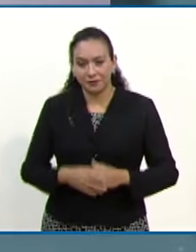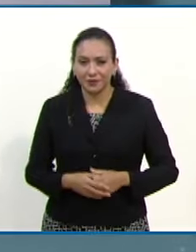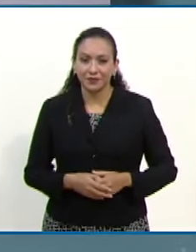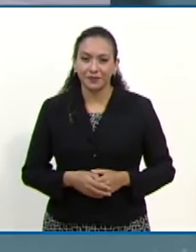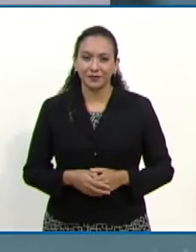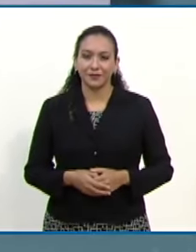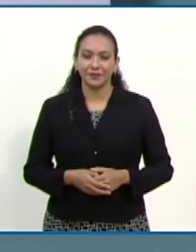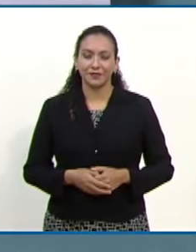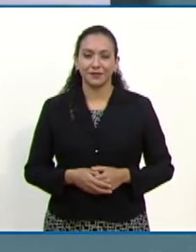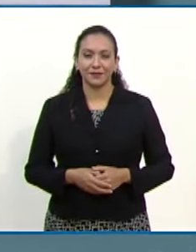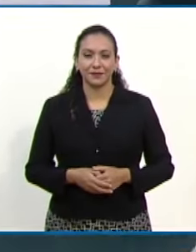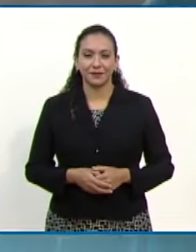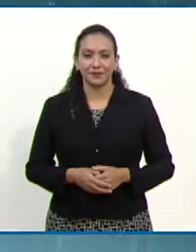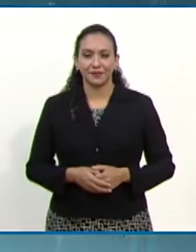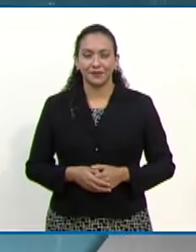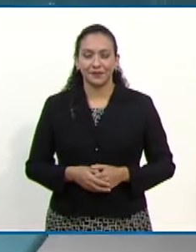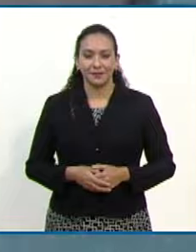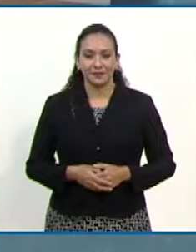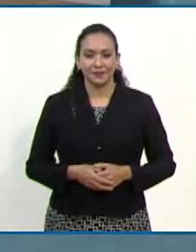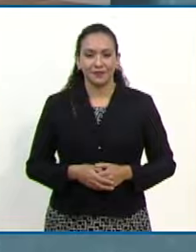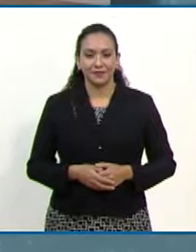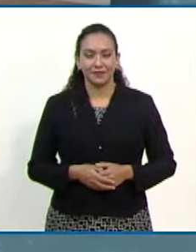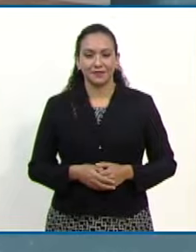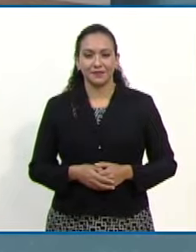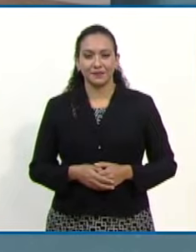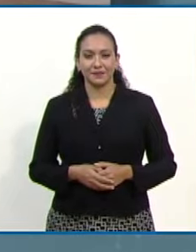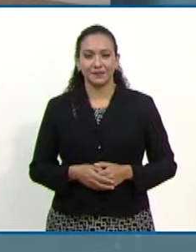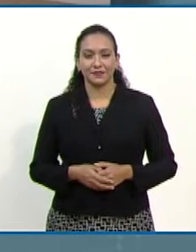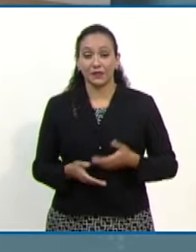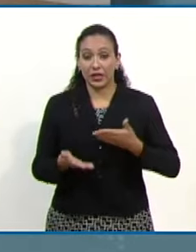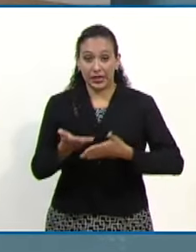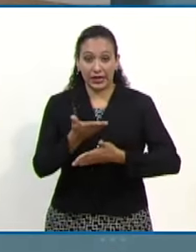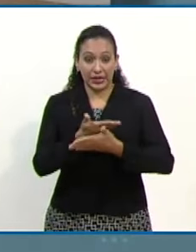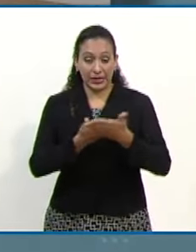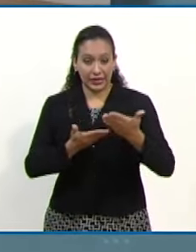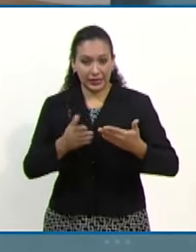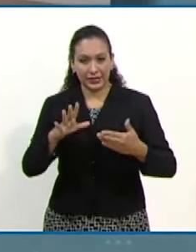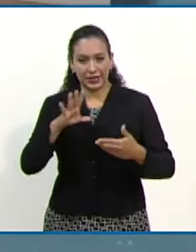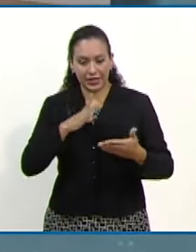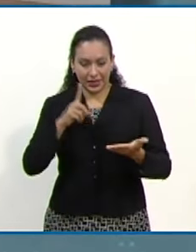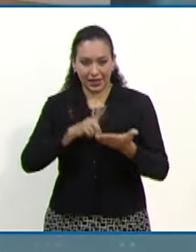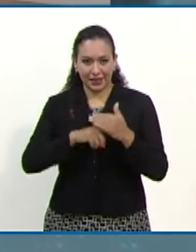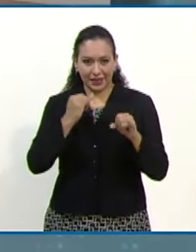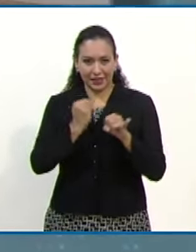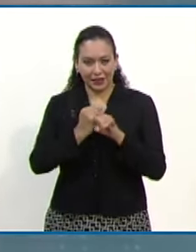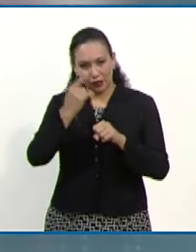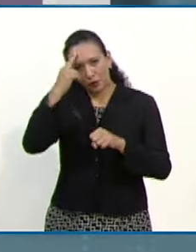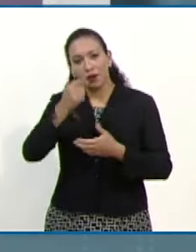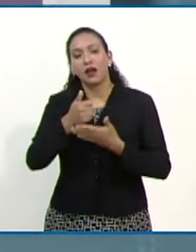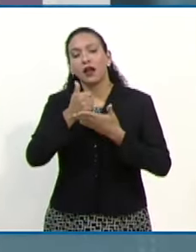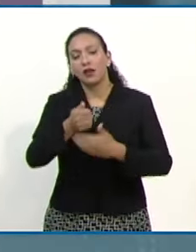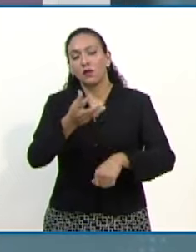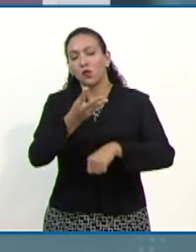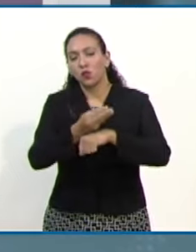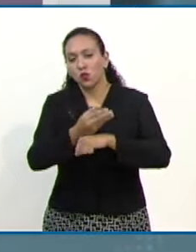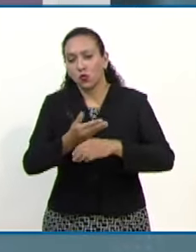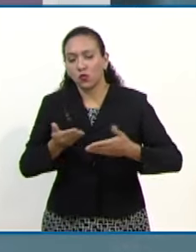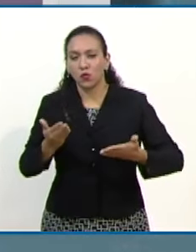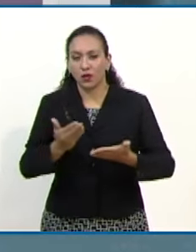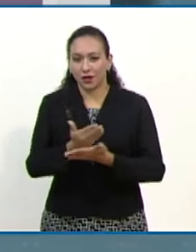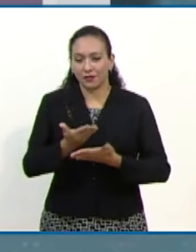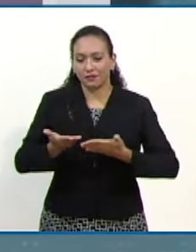Rafael Guerra Álvarez. Los servicios de mediación en línea del Poder Judicial de Puebla facilitan el acceso a